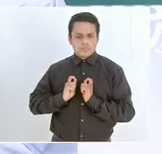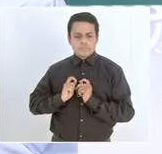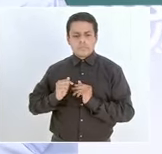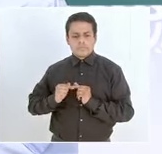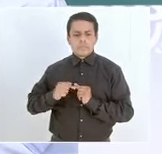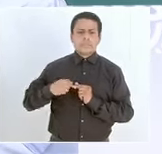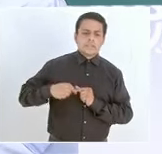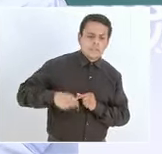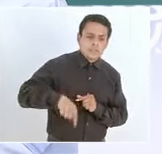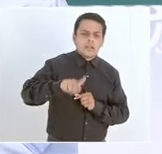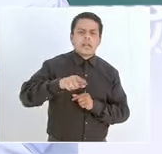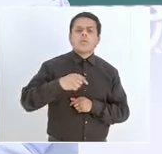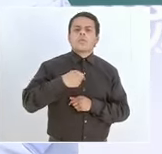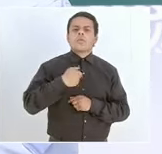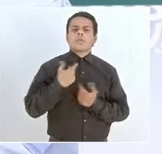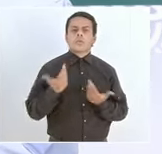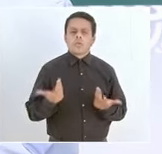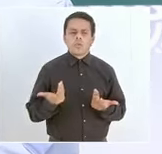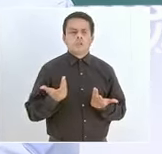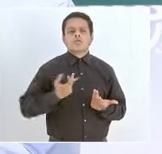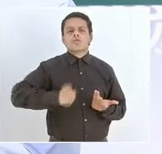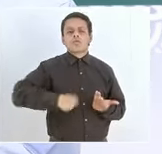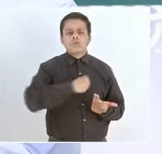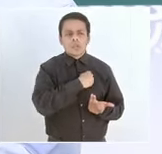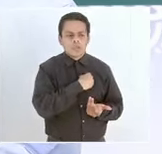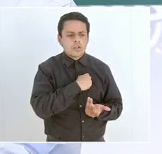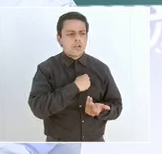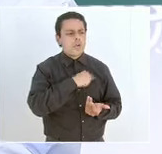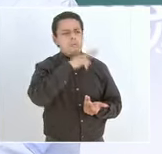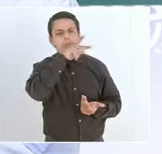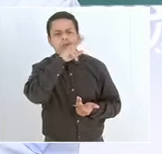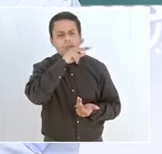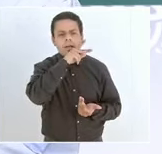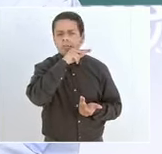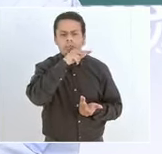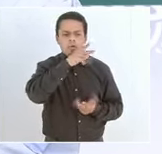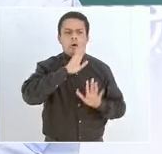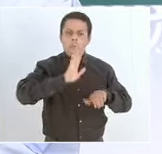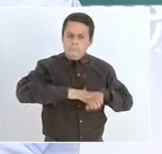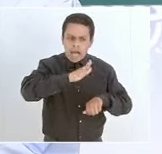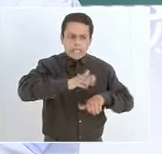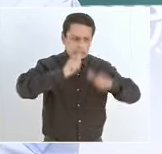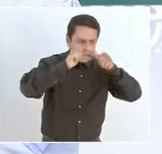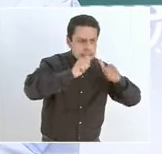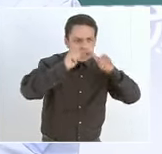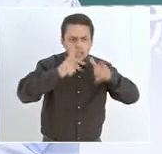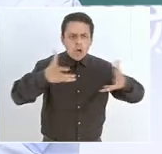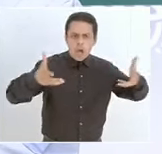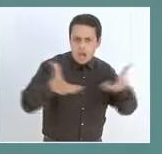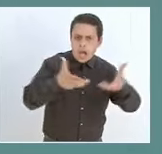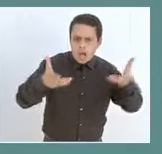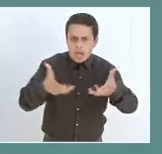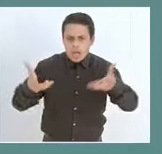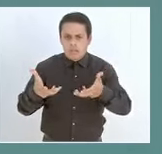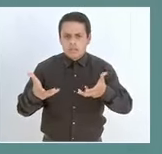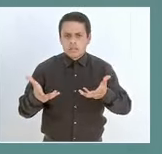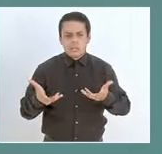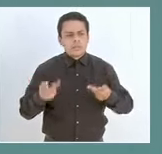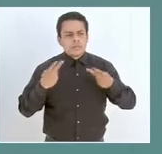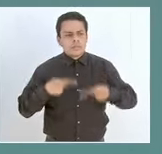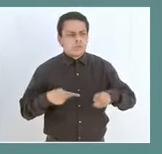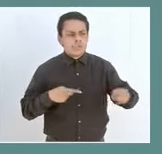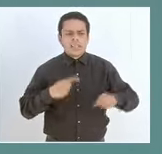estamos no solo preocupados, sino ocupados en atender esta